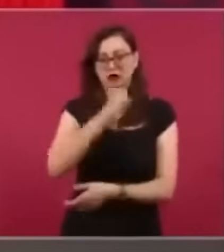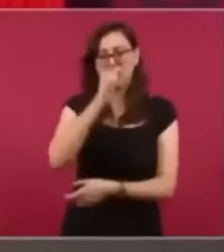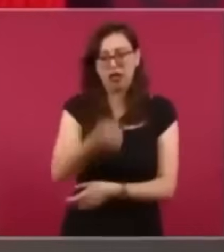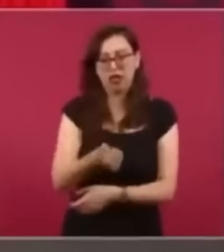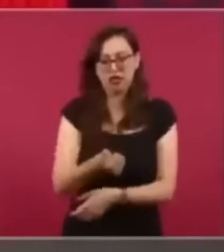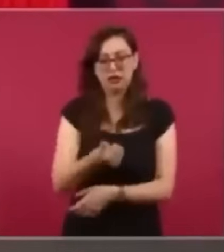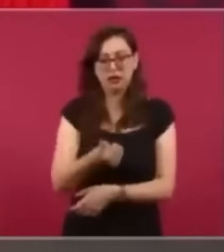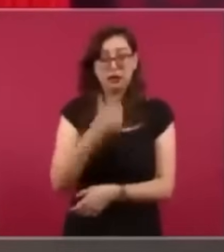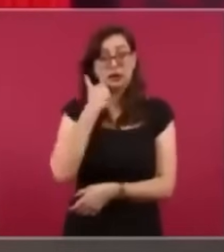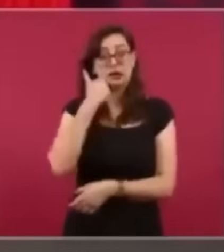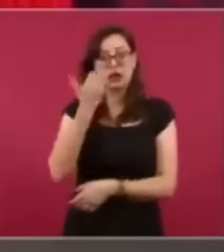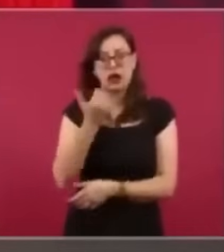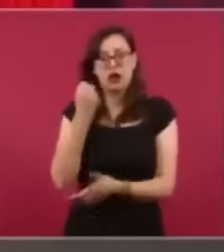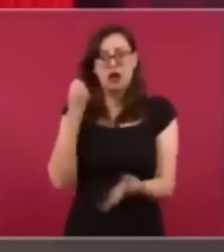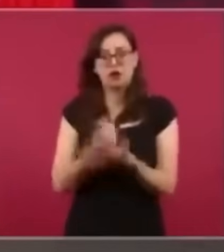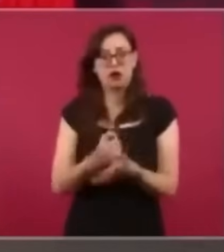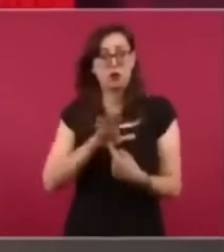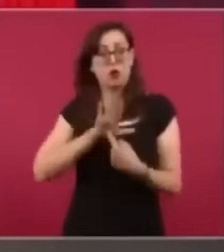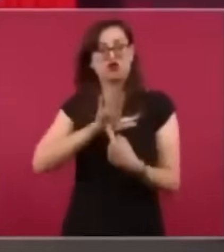y nos mete